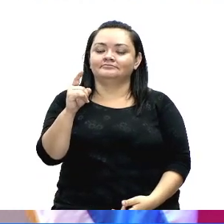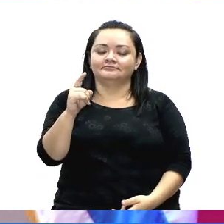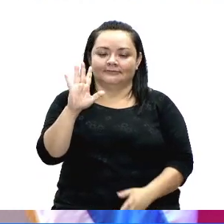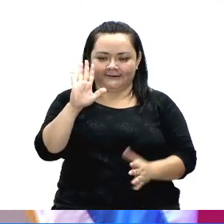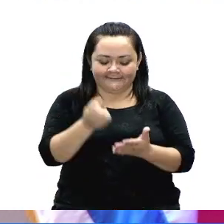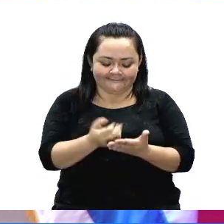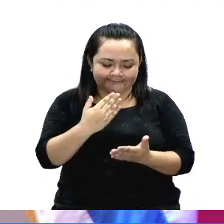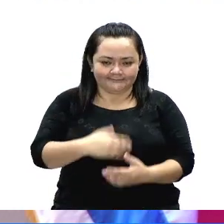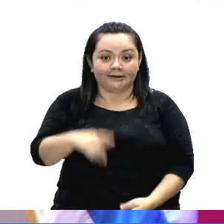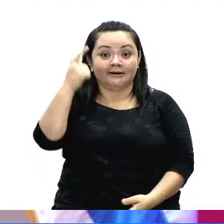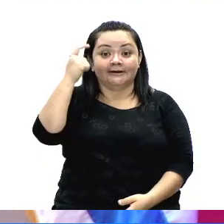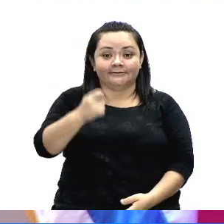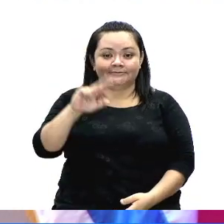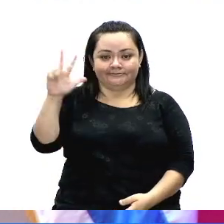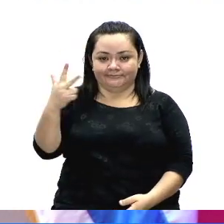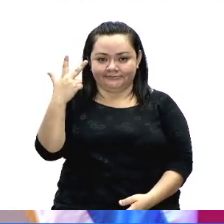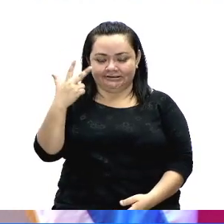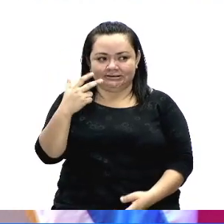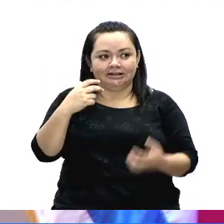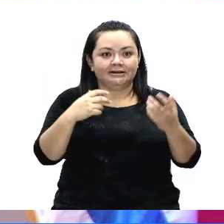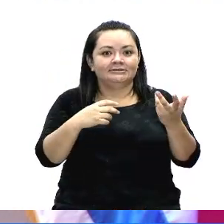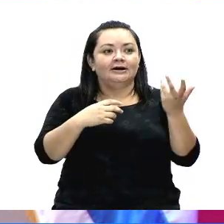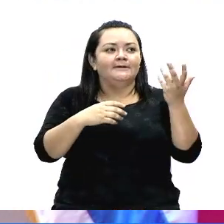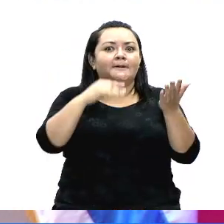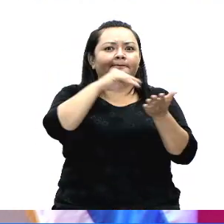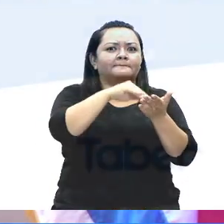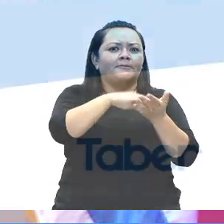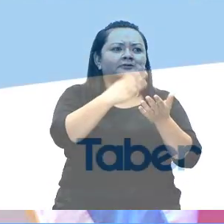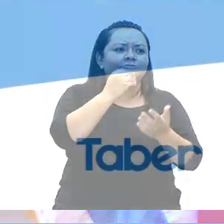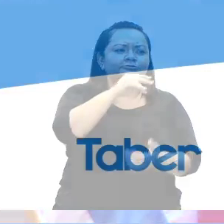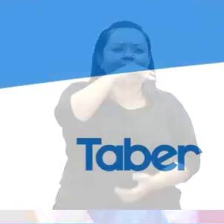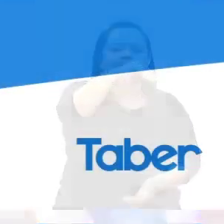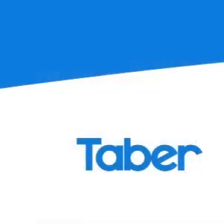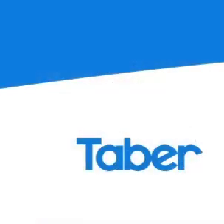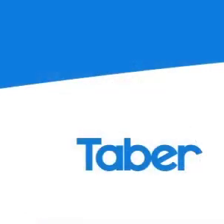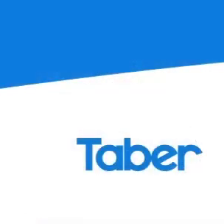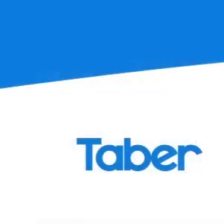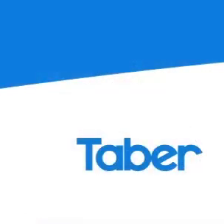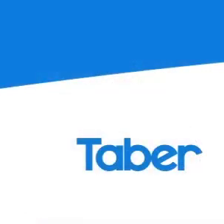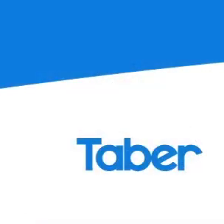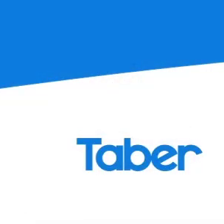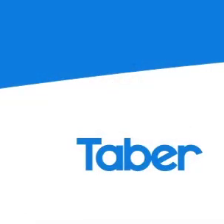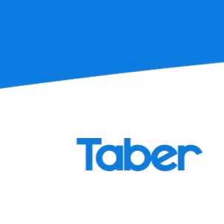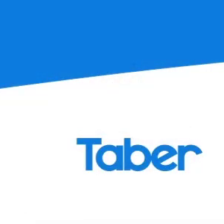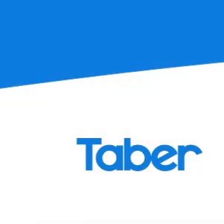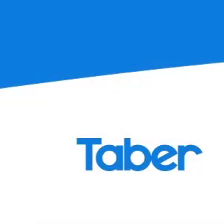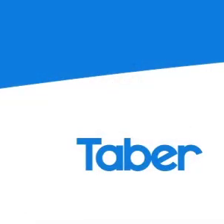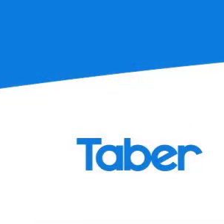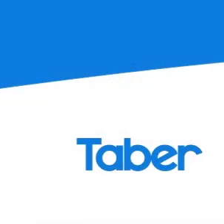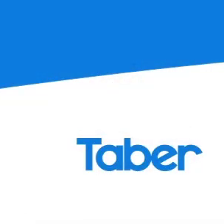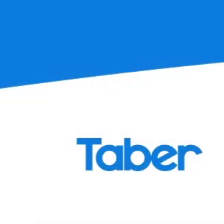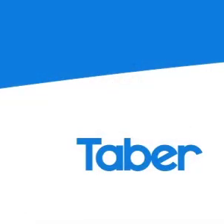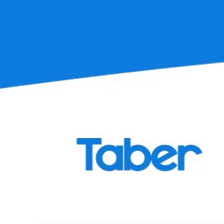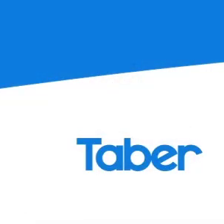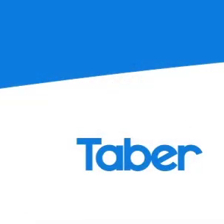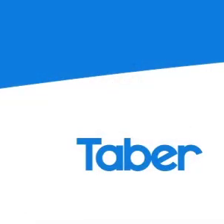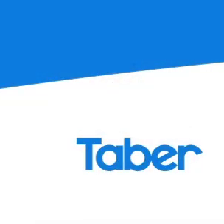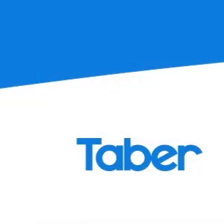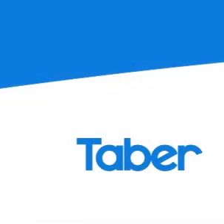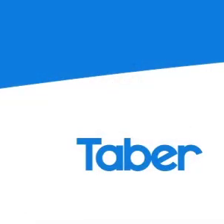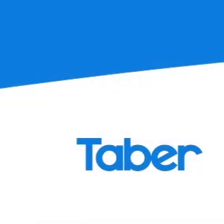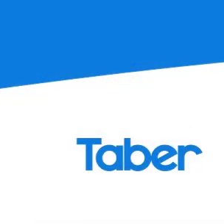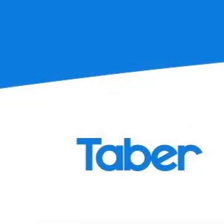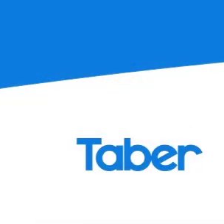tercero de la salida de los hijos de israel de la tierra de egipto en el mismo día llegaron al desierto de sinaí